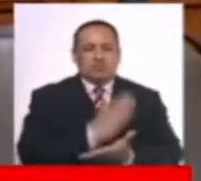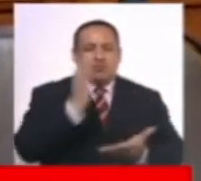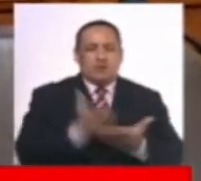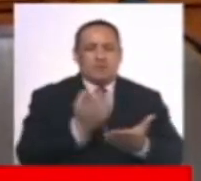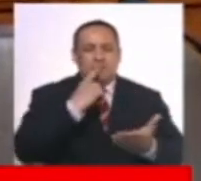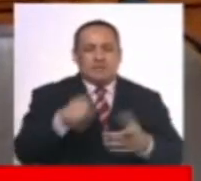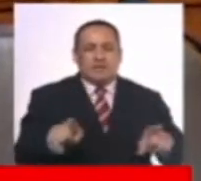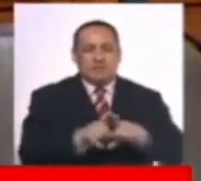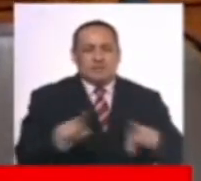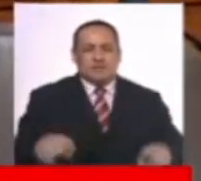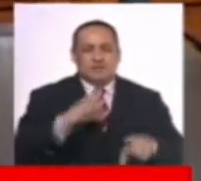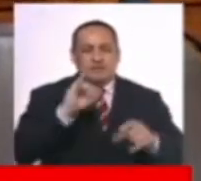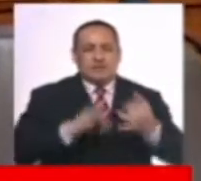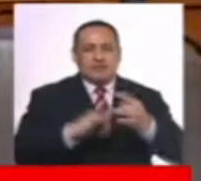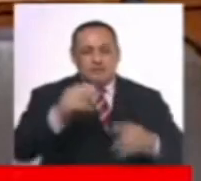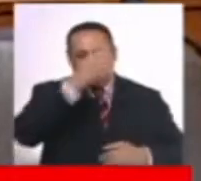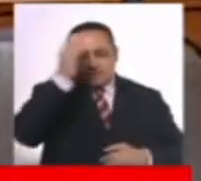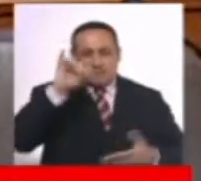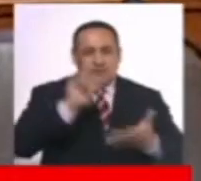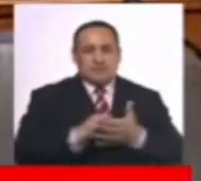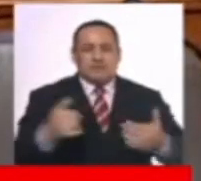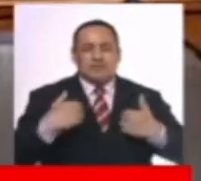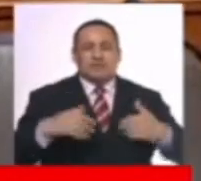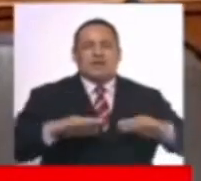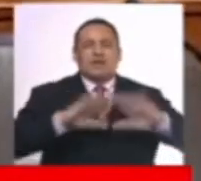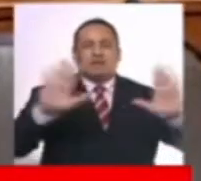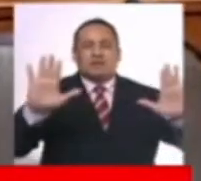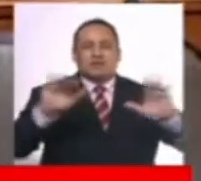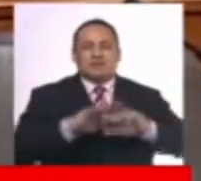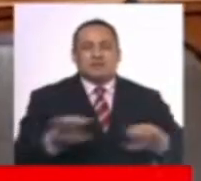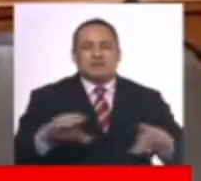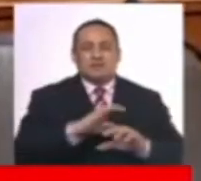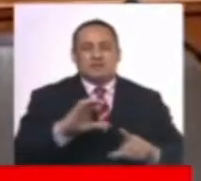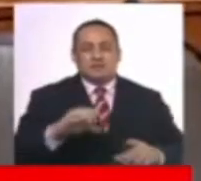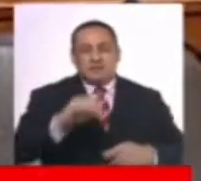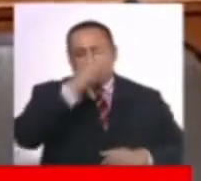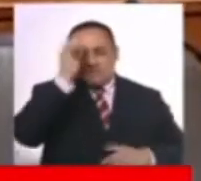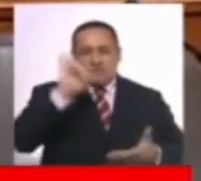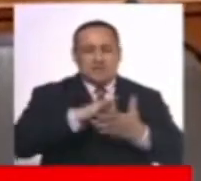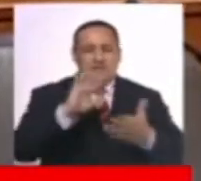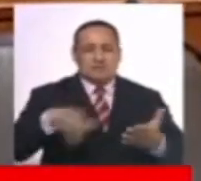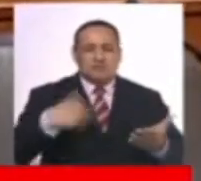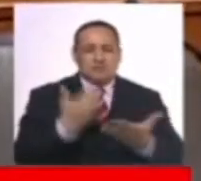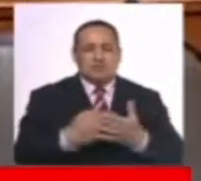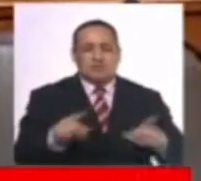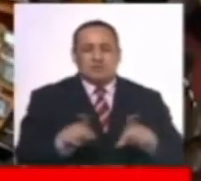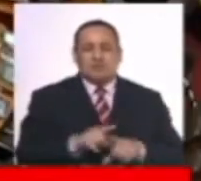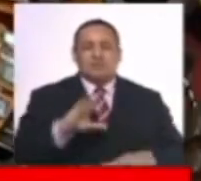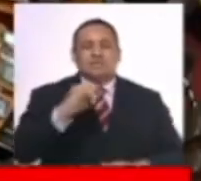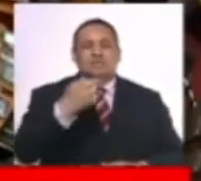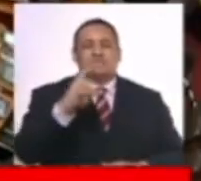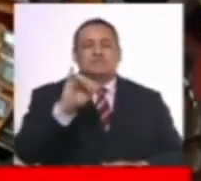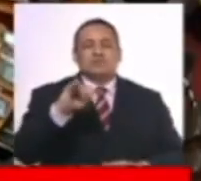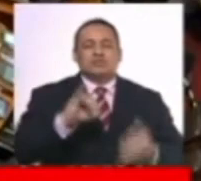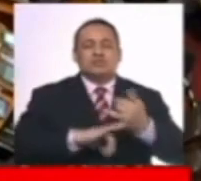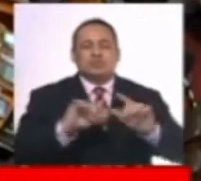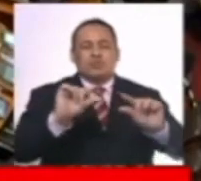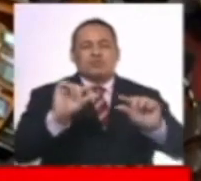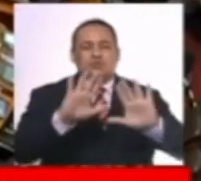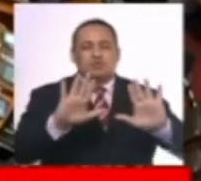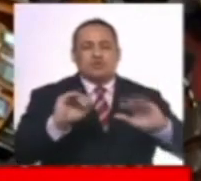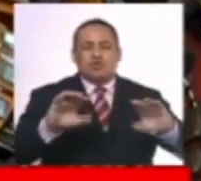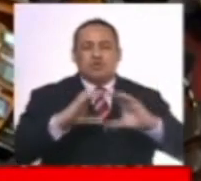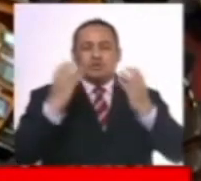Castillo y uno a uno van a ir cayendo. Todos los que recibieron congresista Chirinos, un momento.